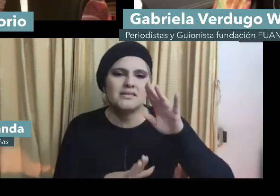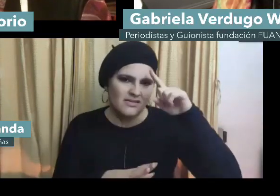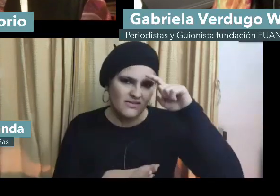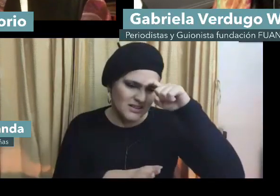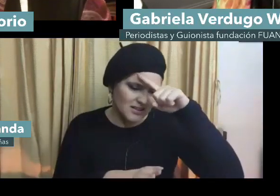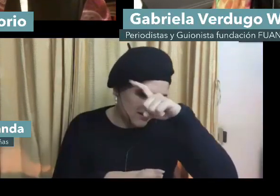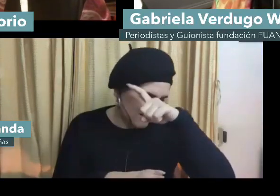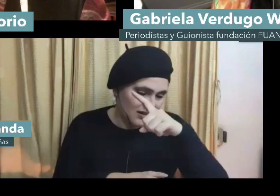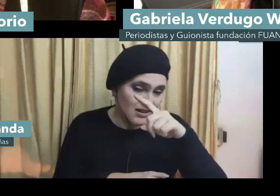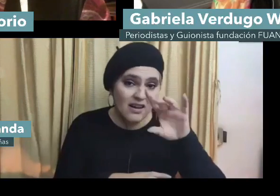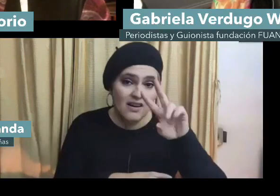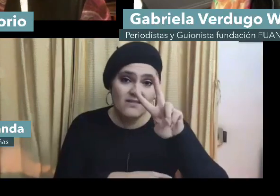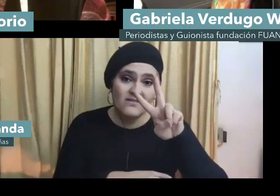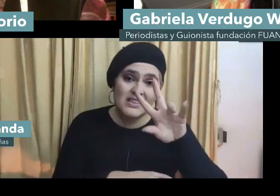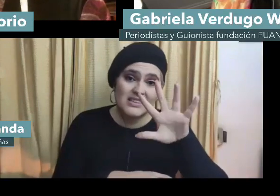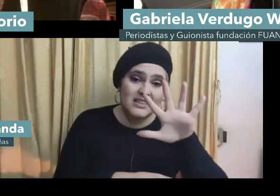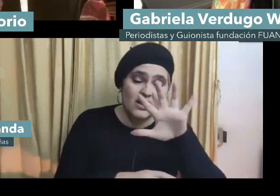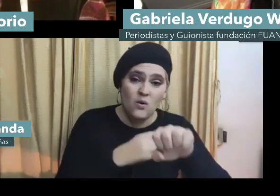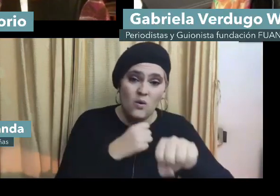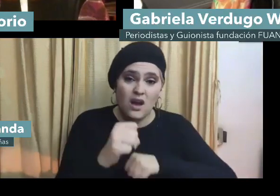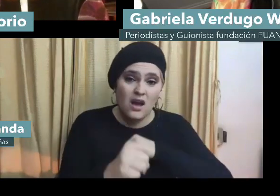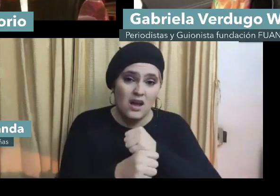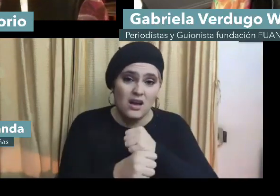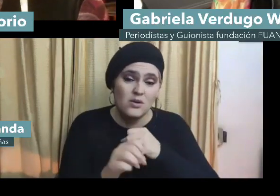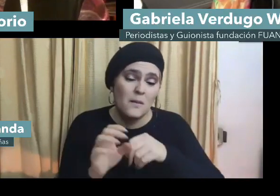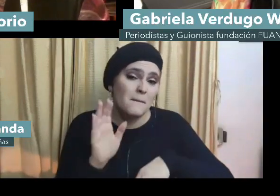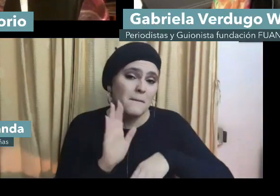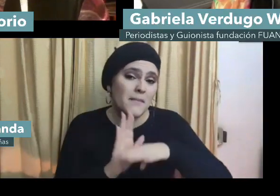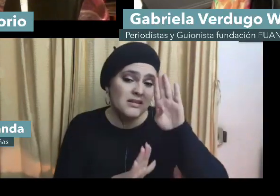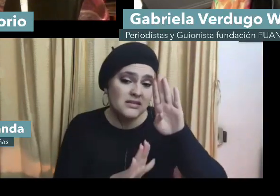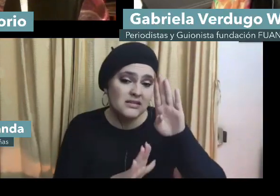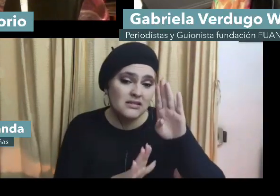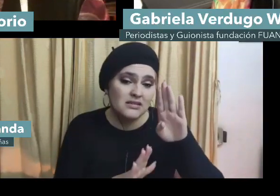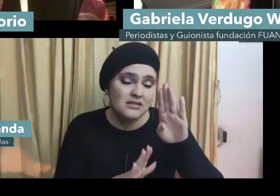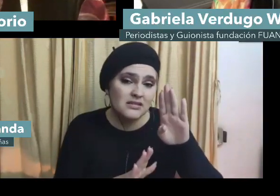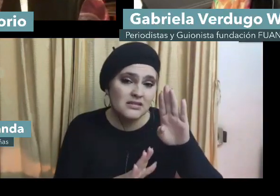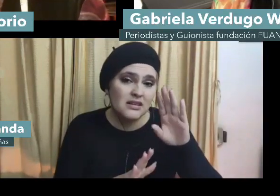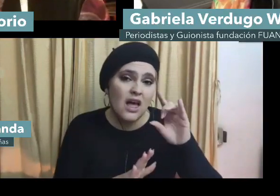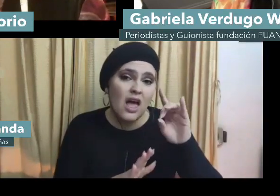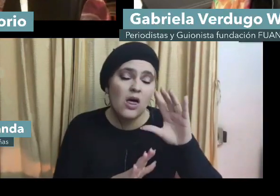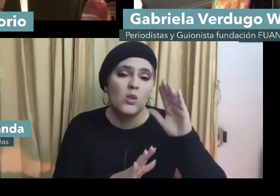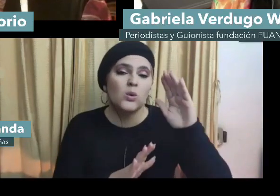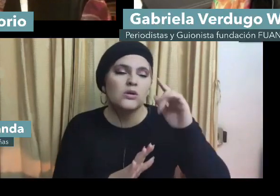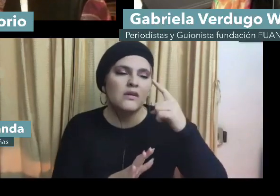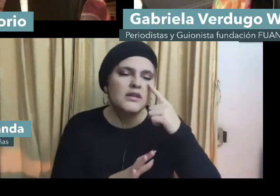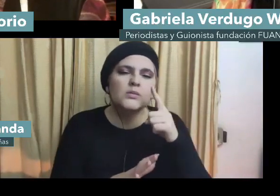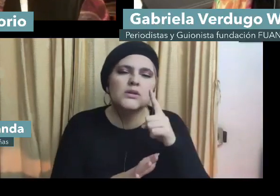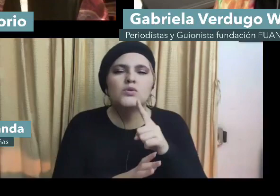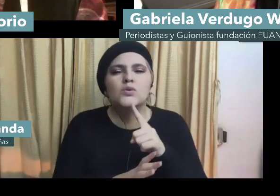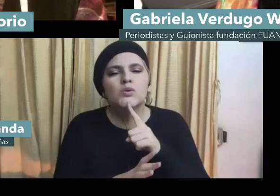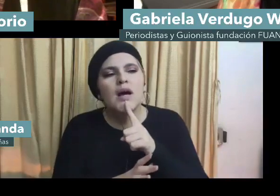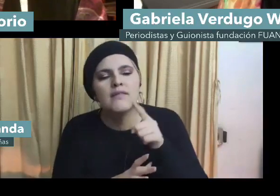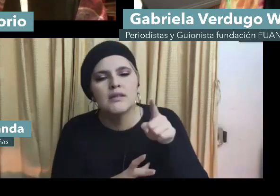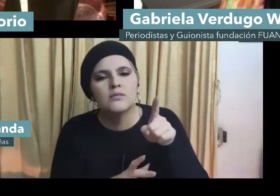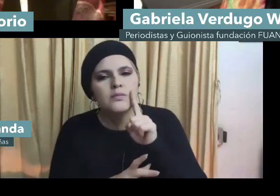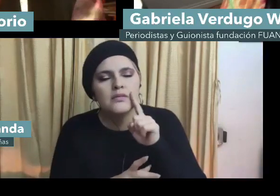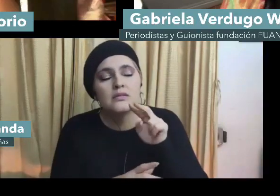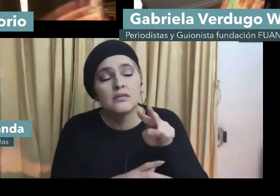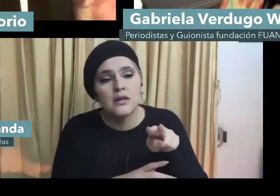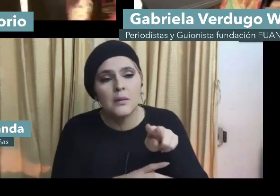años, especialmente cuando es más sutil la sintomatología, es más difícil de hacer el diagnóstico. Por eso lo